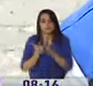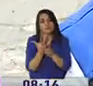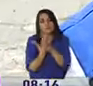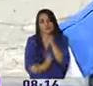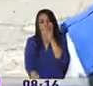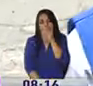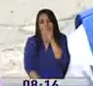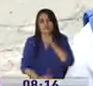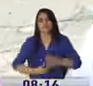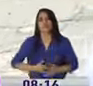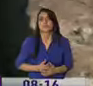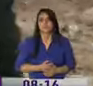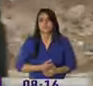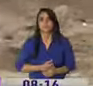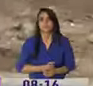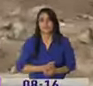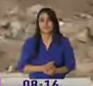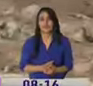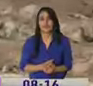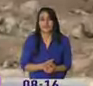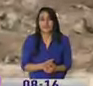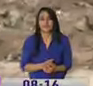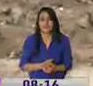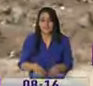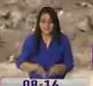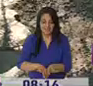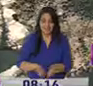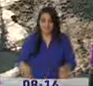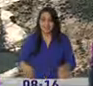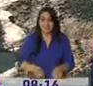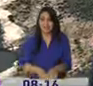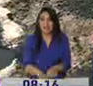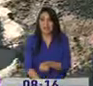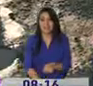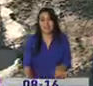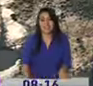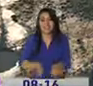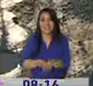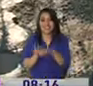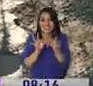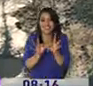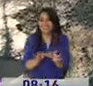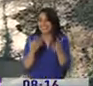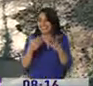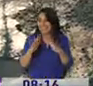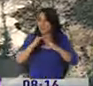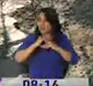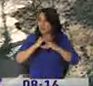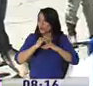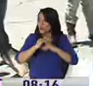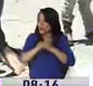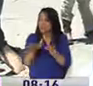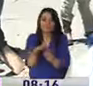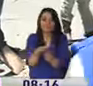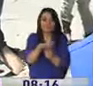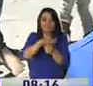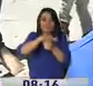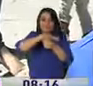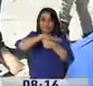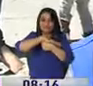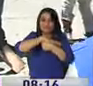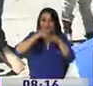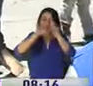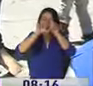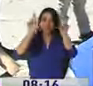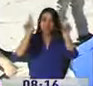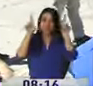este hundimiento, lo cual ya fue reparado. El daño de la tubería ya está reparado y, de igual forma, el pavimento de esta calle. Así es, la EMOS,